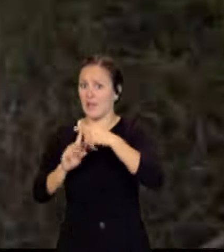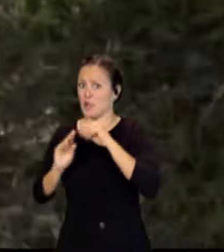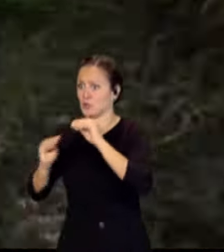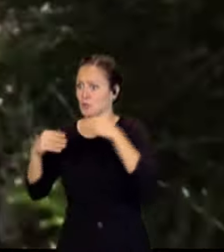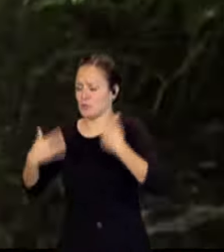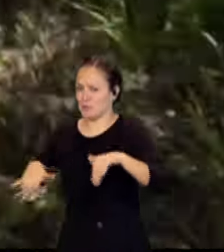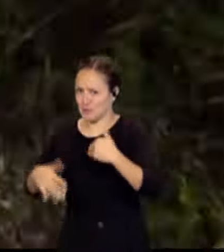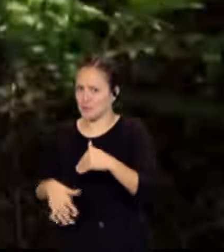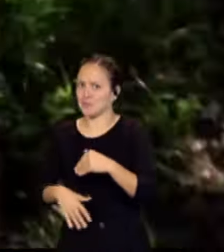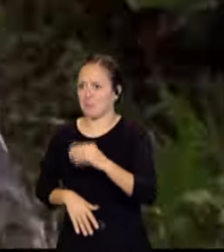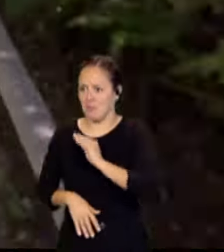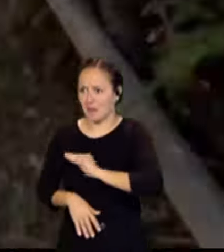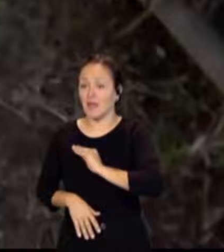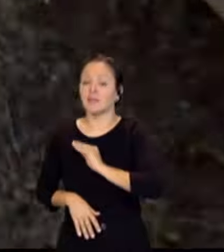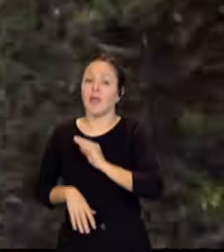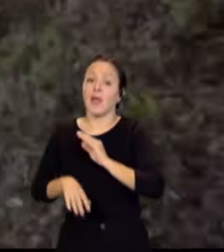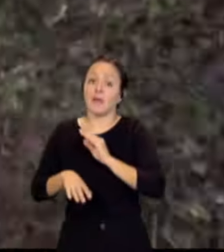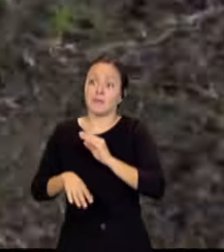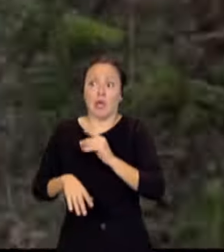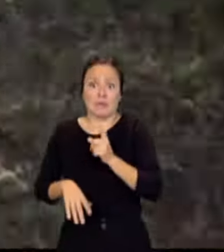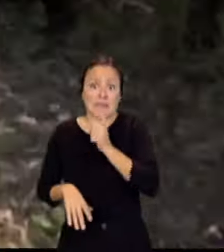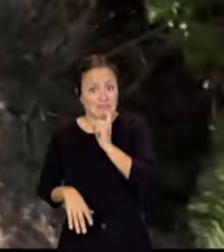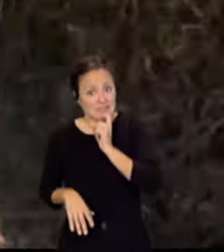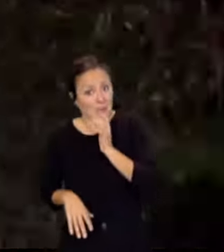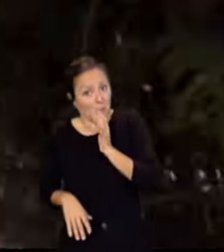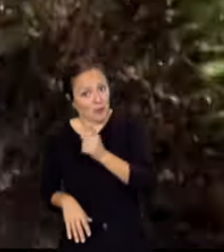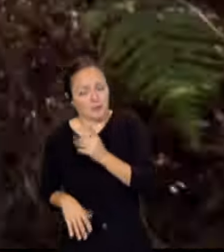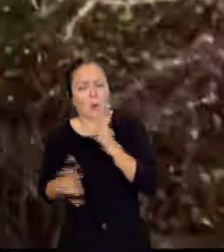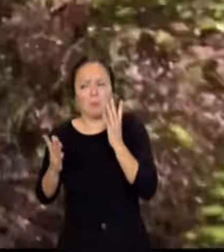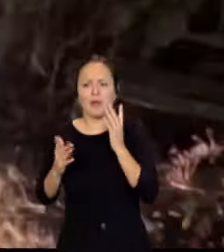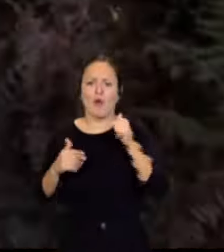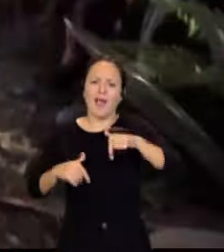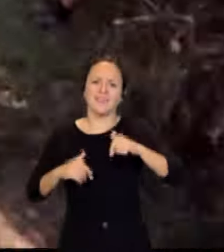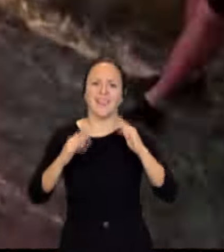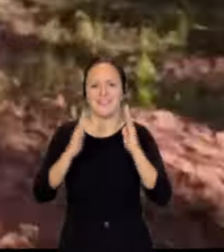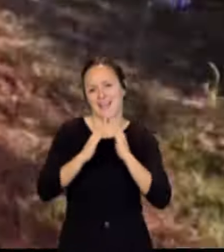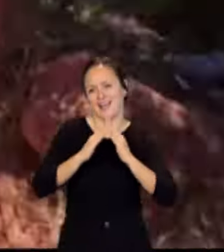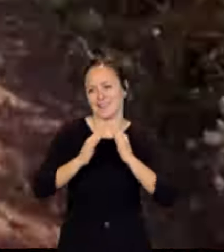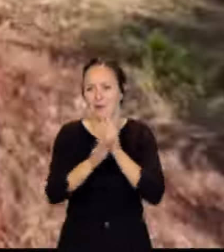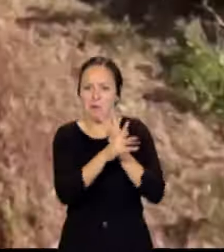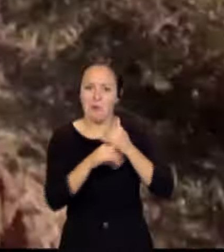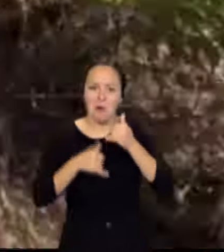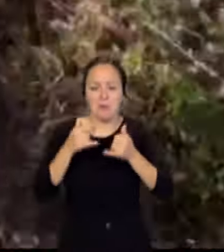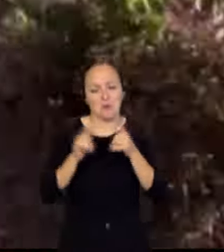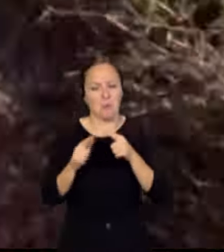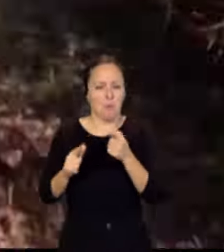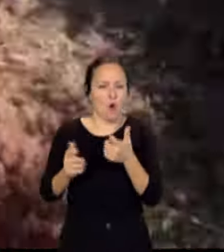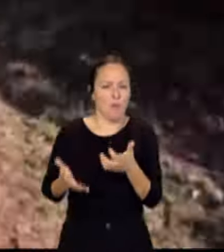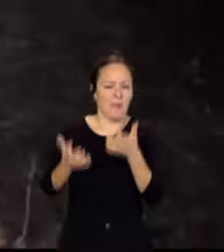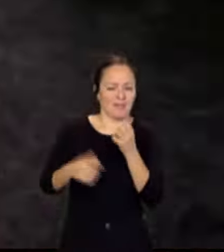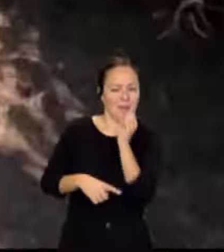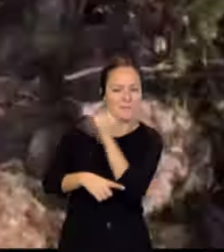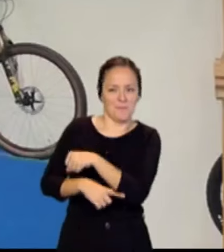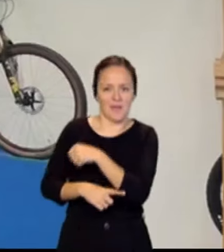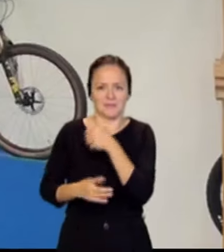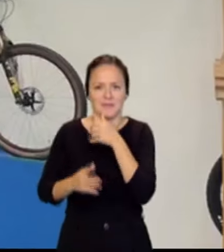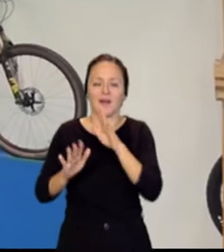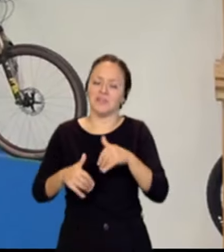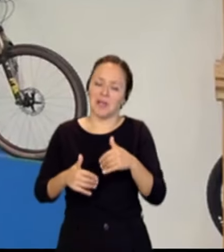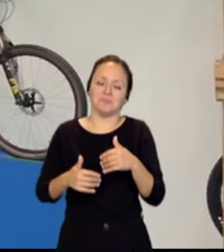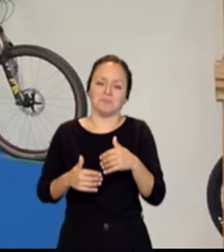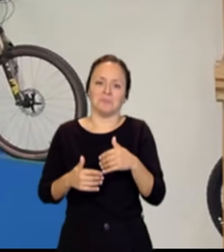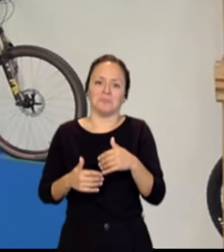poco complicado por ello pero pero bueno jugar en casa también corrió con un poco de ventaja y pude a pesar